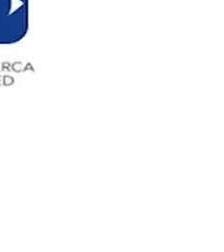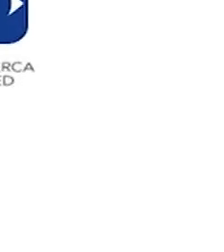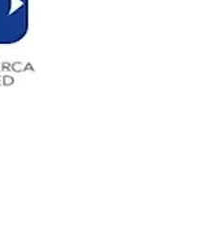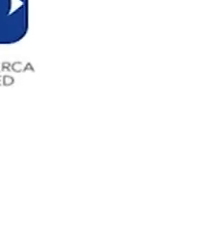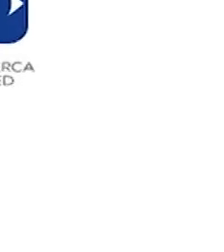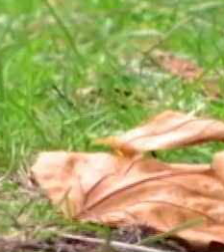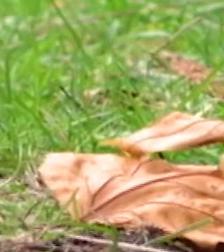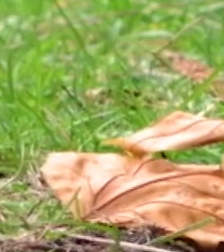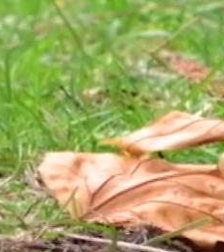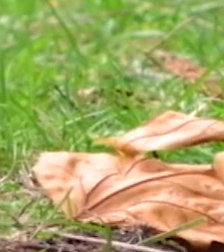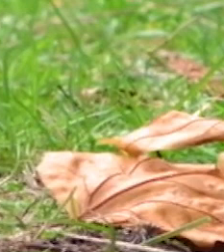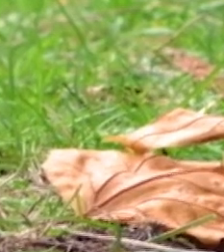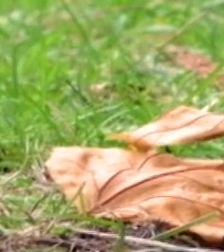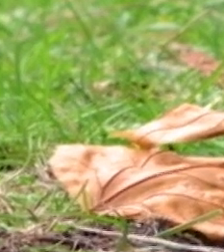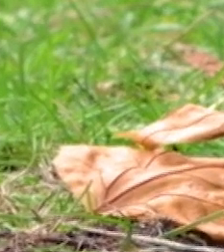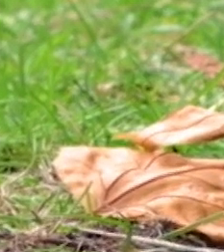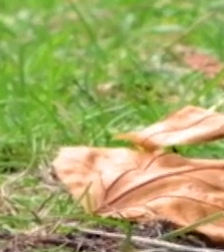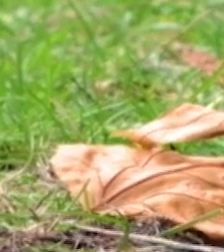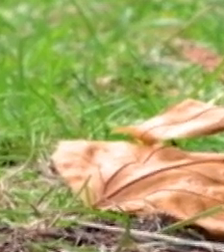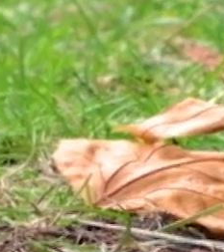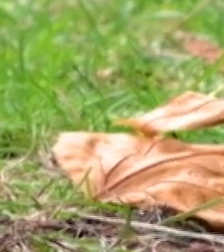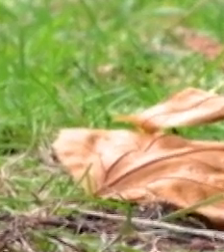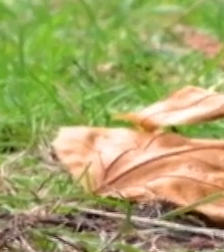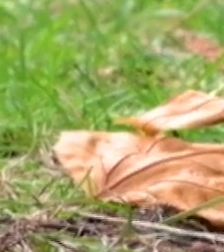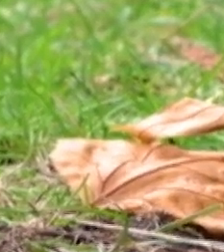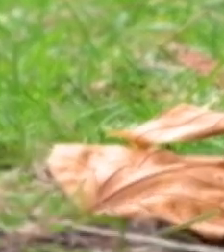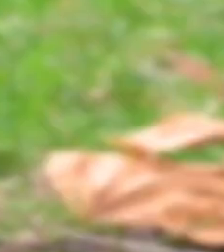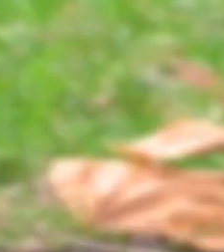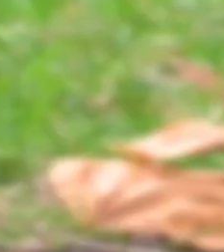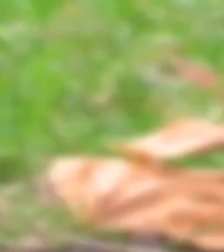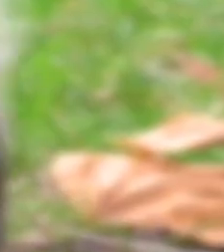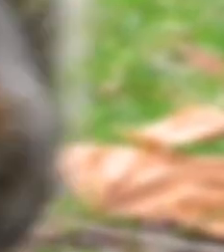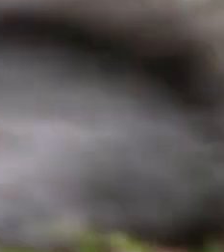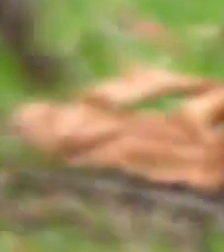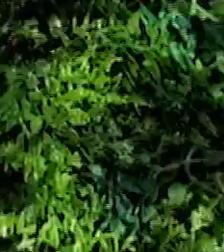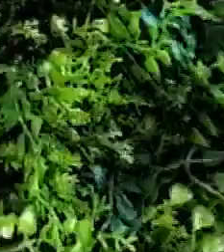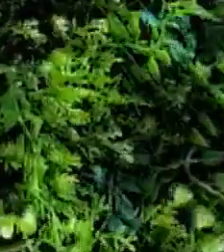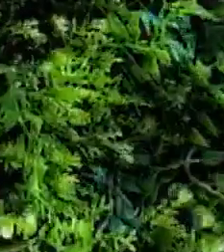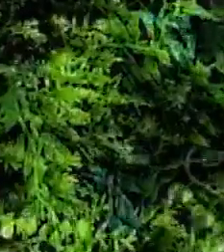y recibir consejos. Juntos vamos a cumplir todas nuestras metas.